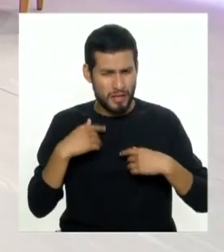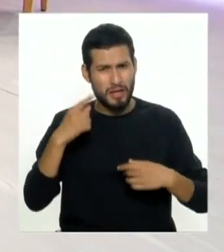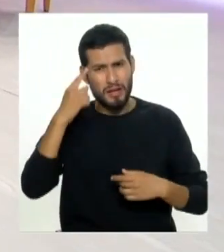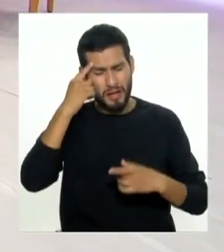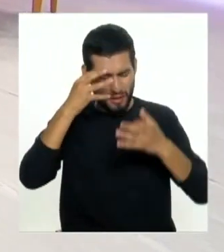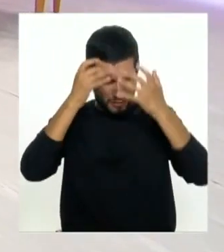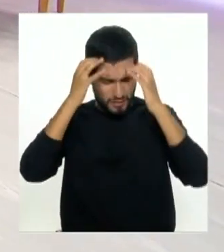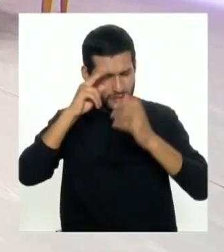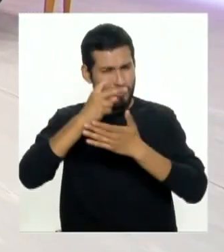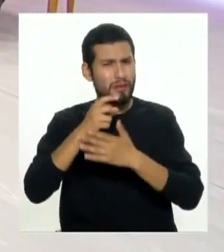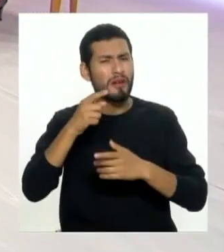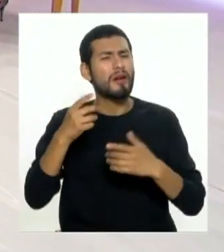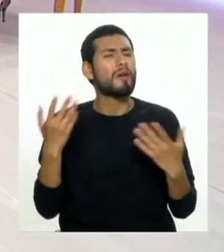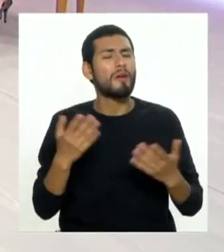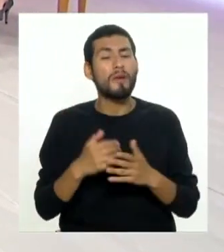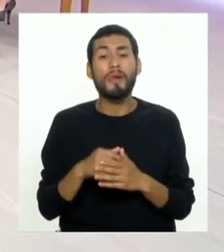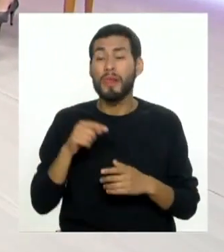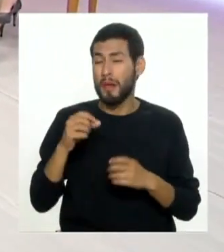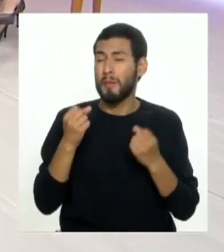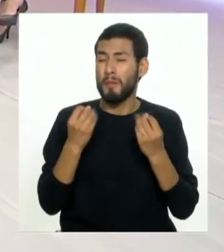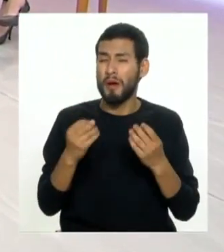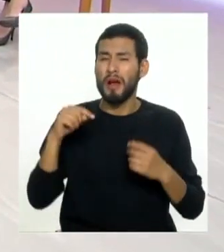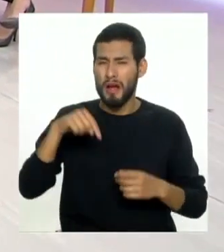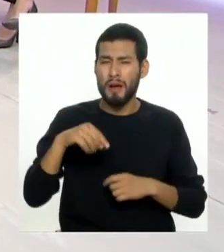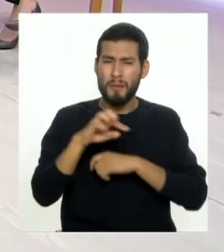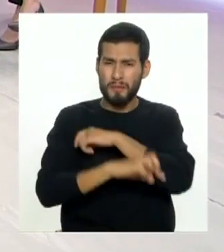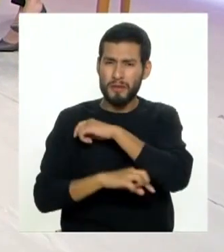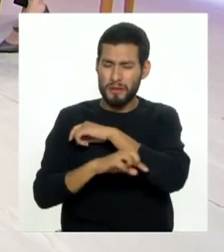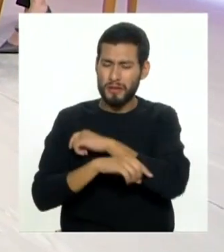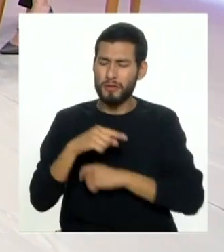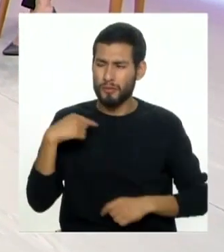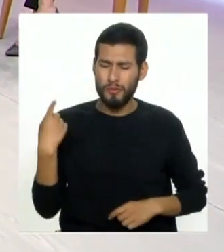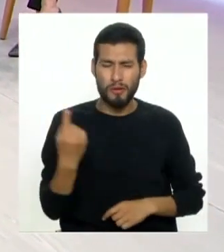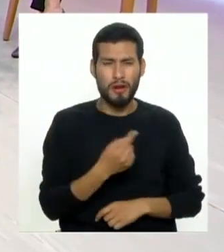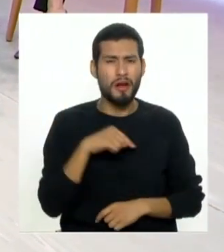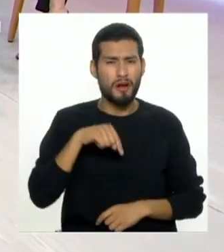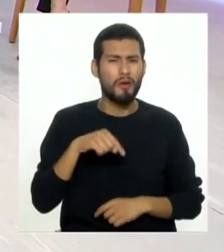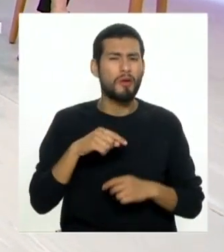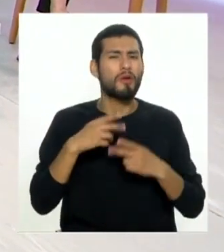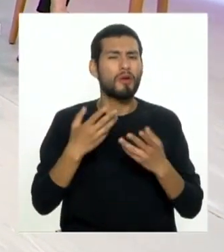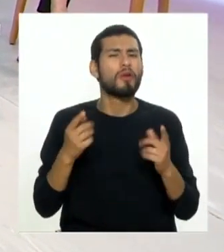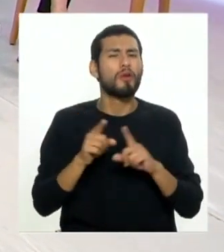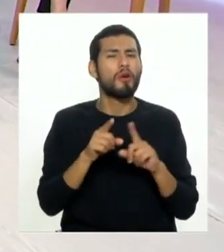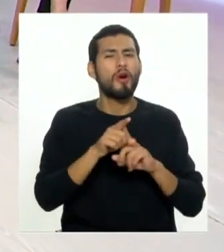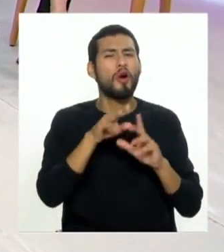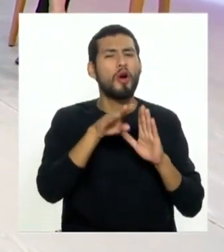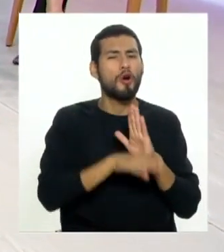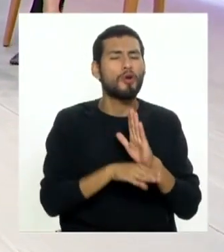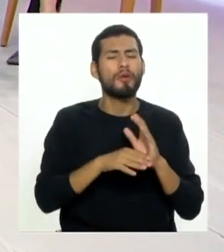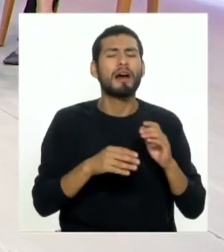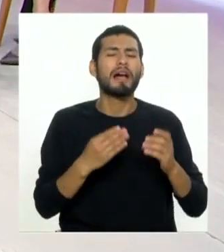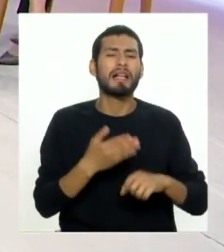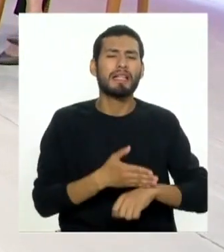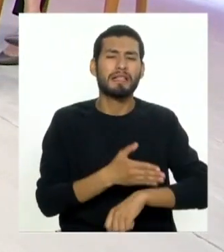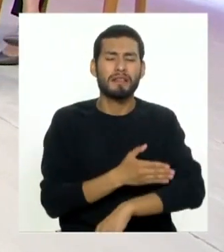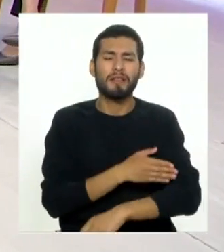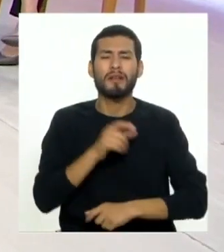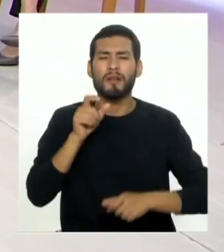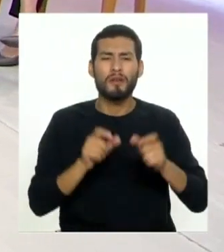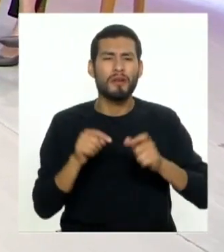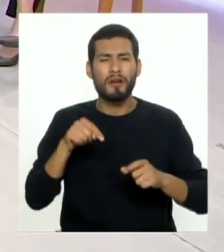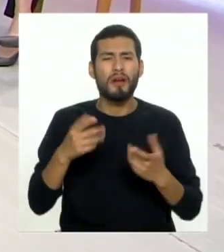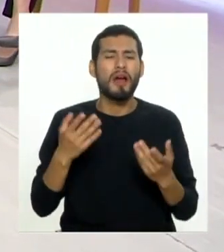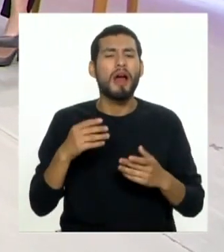es más frecuente en países como el nuestro, en países que están en, antes llamados subdesarrollados o en desarrollo, países con ingresos